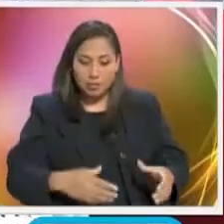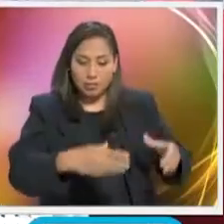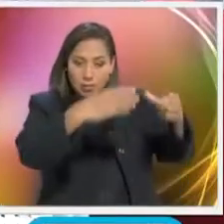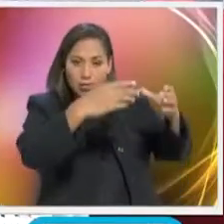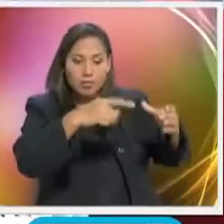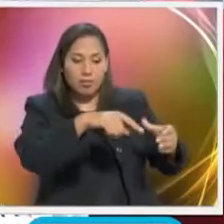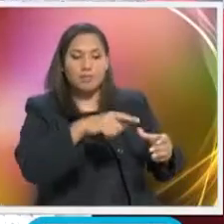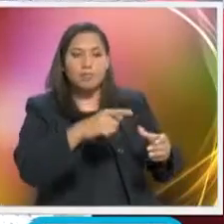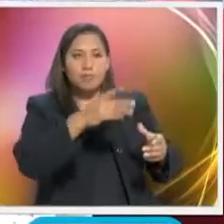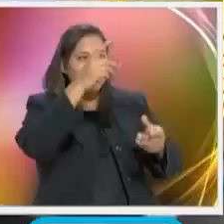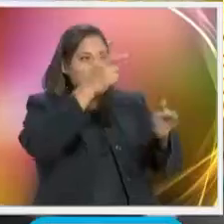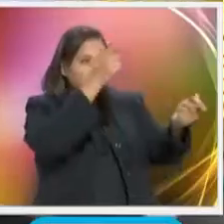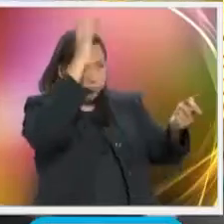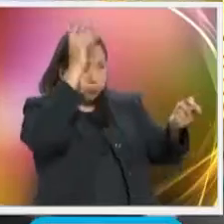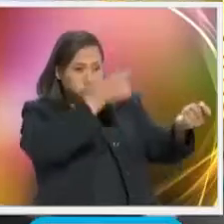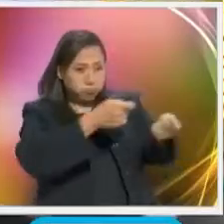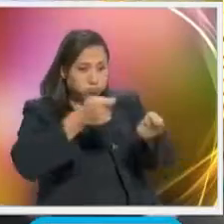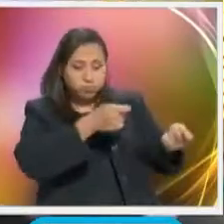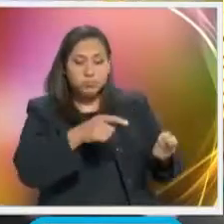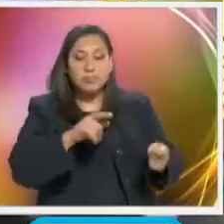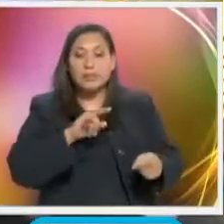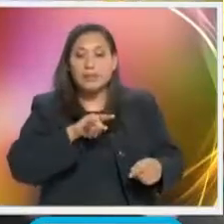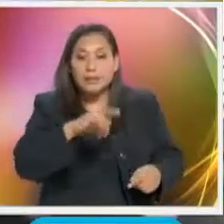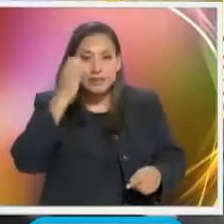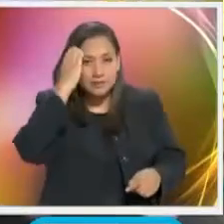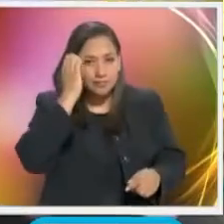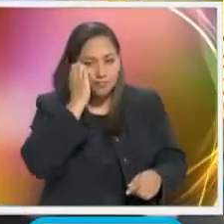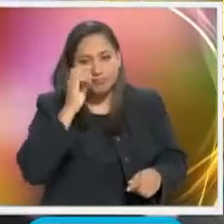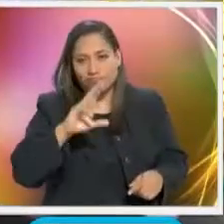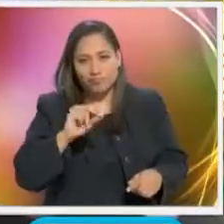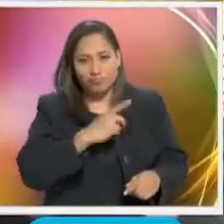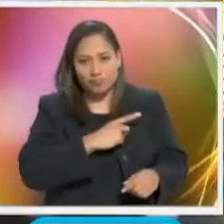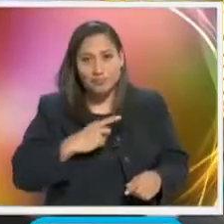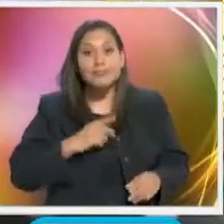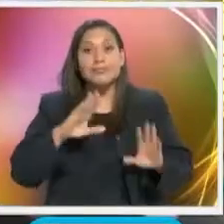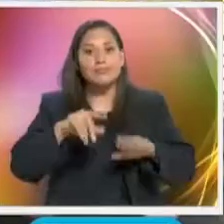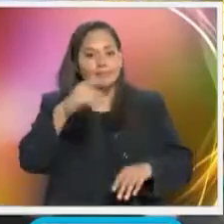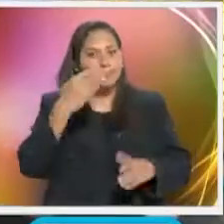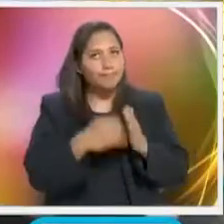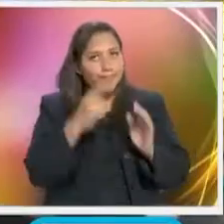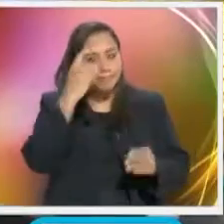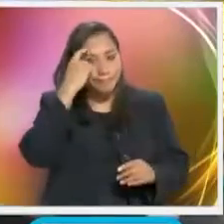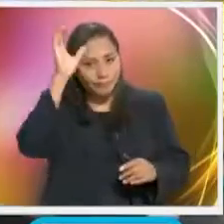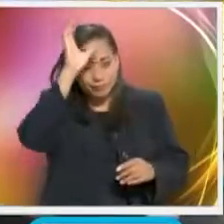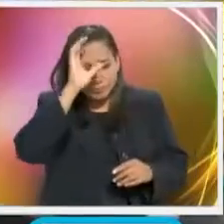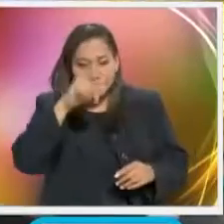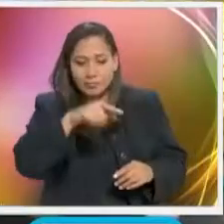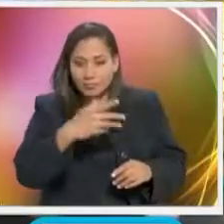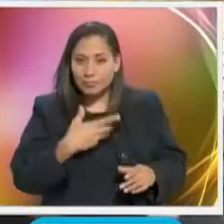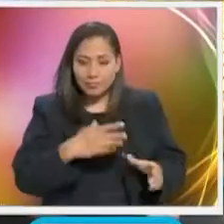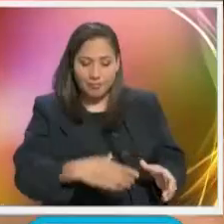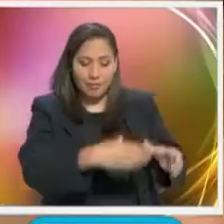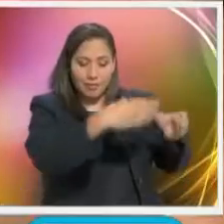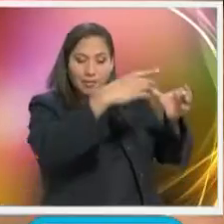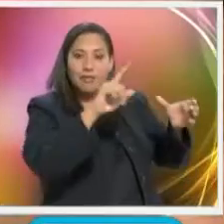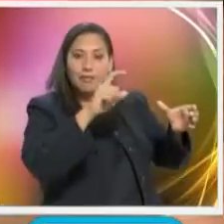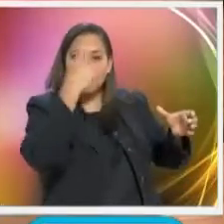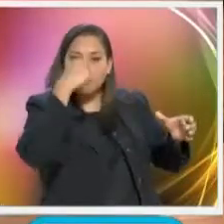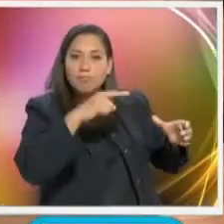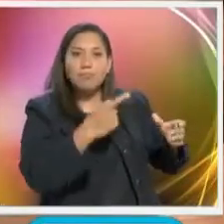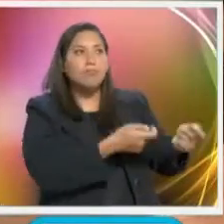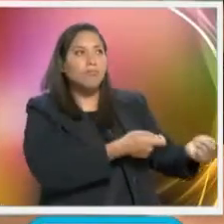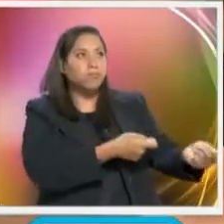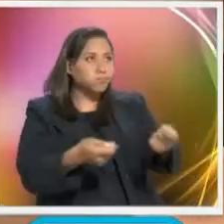siempre quieres estacionarte ahí, no tienes Sí. no lo sé, a veces como que sí nos falta esa conciencia de decir, oye, pues es que ahí está la toma de bomberos, ¿no?